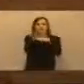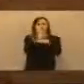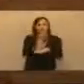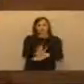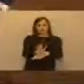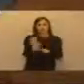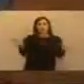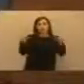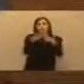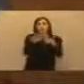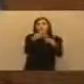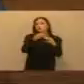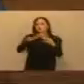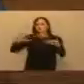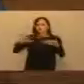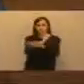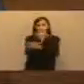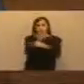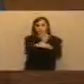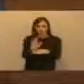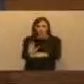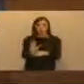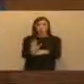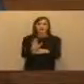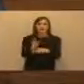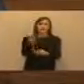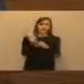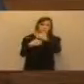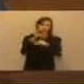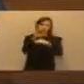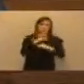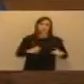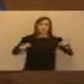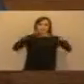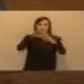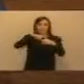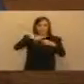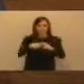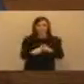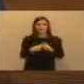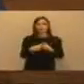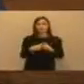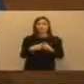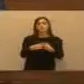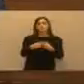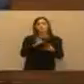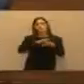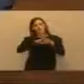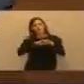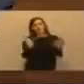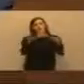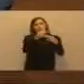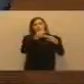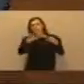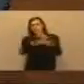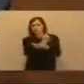los grupos parlamentarios, que por aquel entonces componían esta Cámara, con la finalidad… Perdón, por todos los grupos parlamentarios no, por